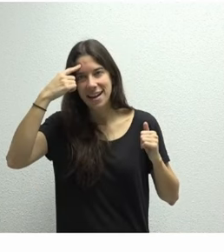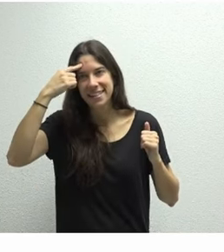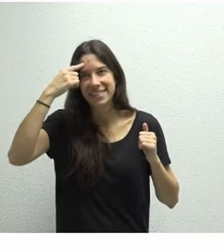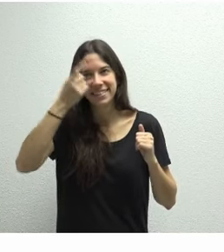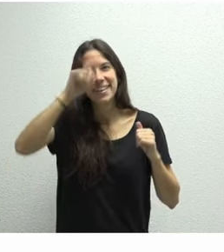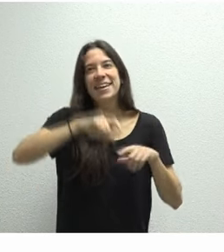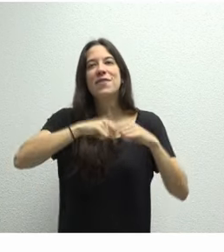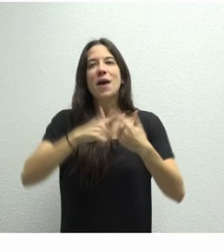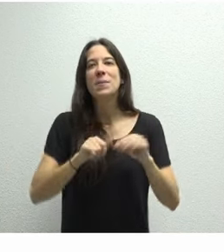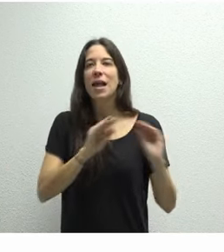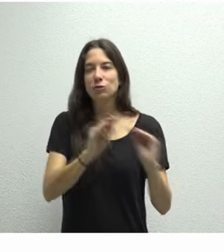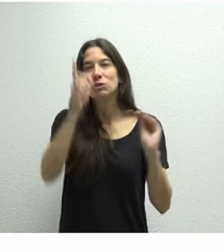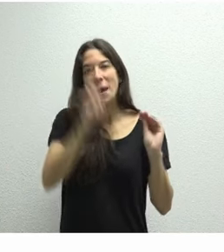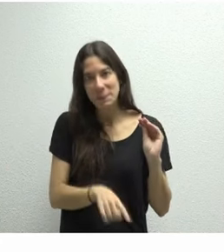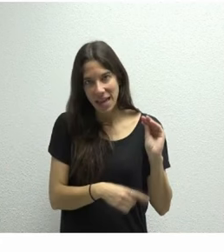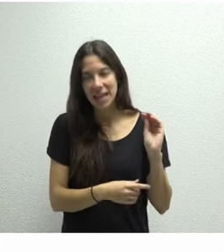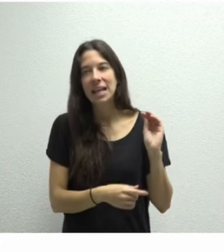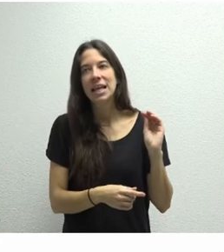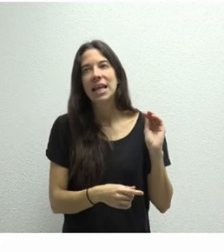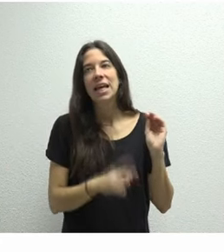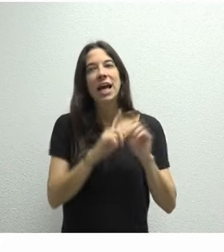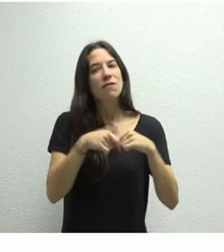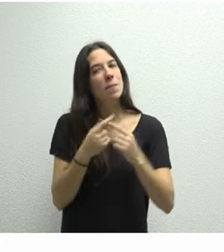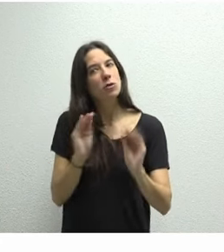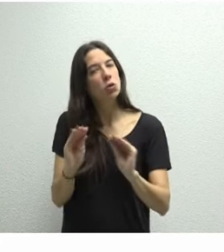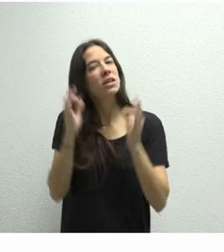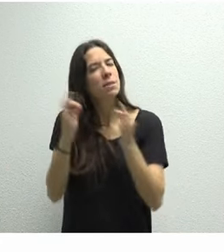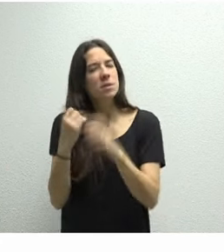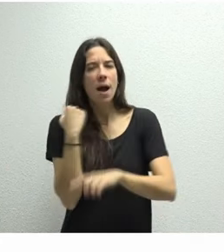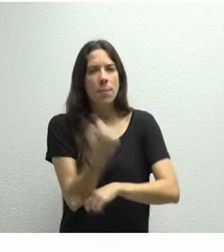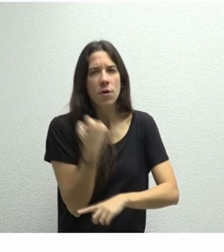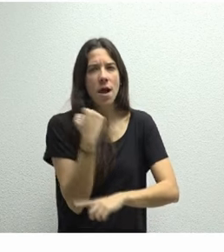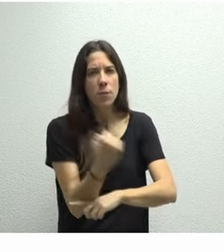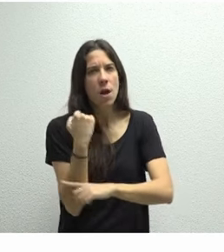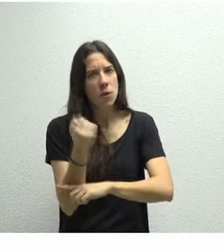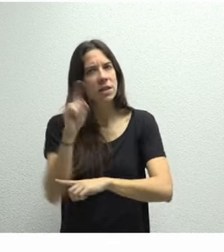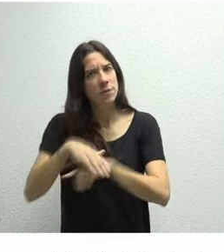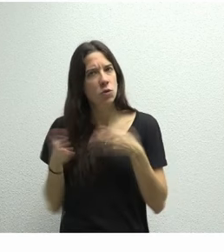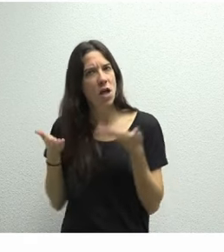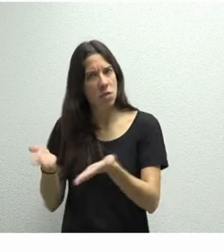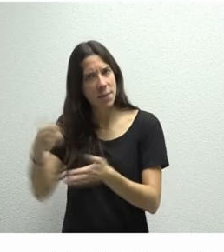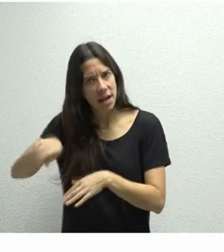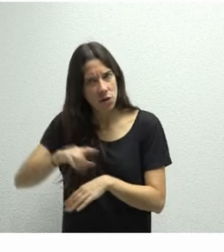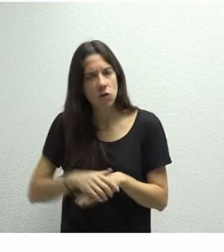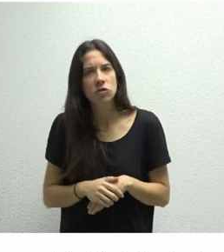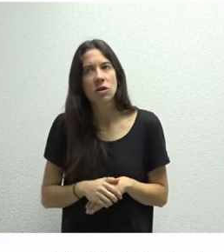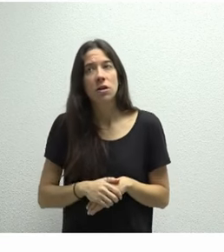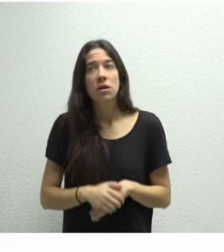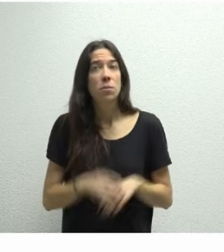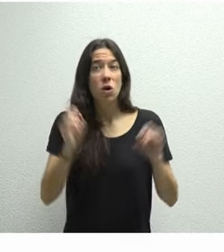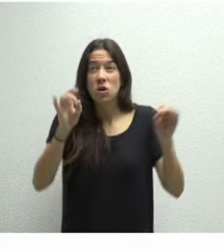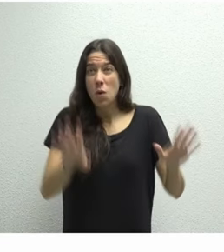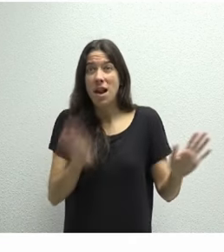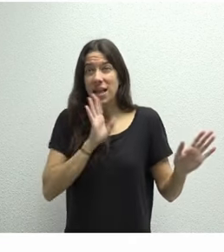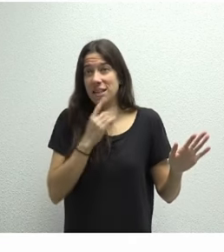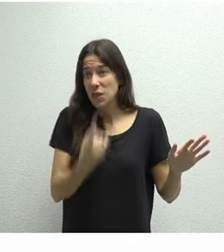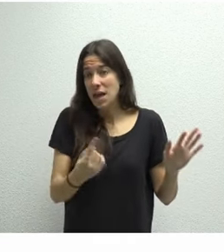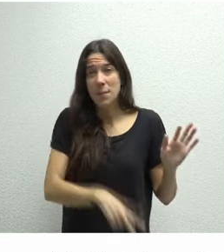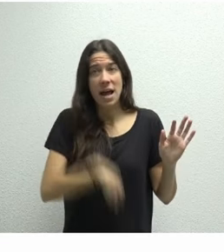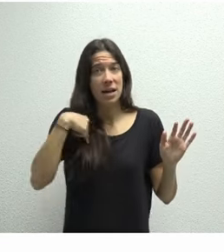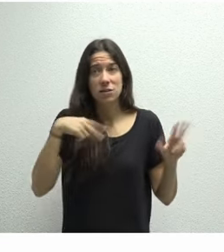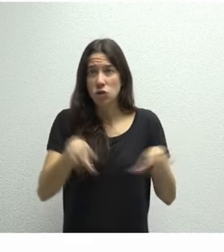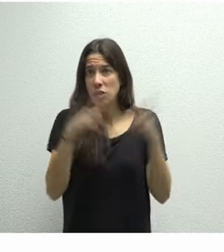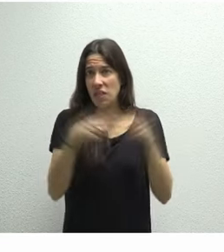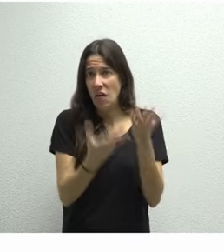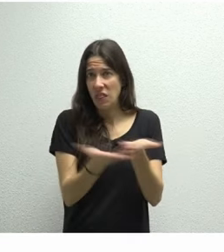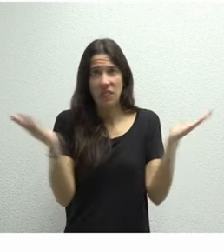familias desde luego no sus familiares que están siempre apoyándoles pero también como antes decía para la sociedad general no este proyecto estas